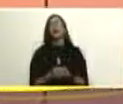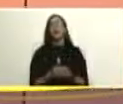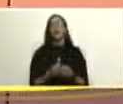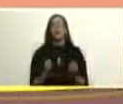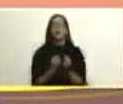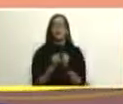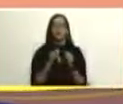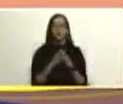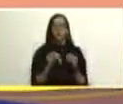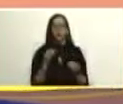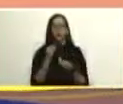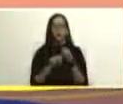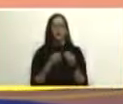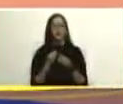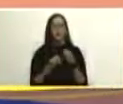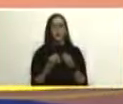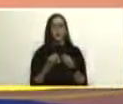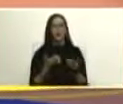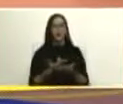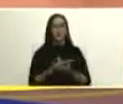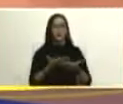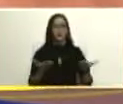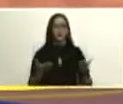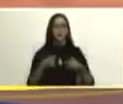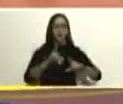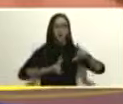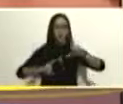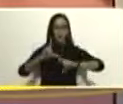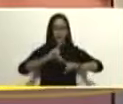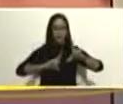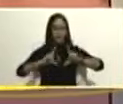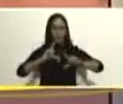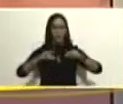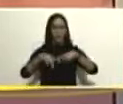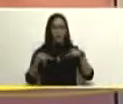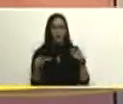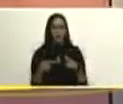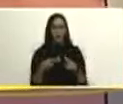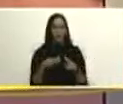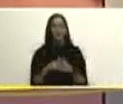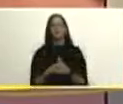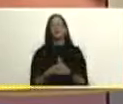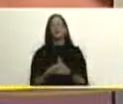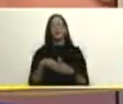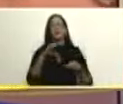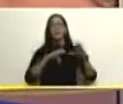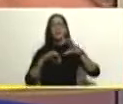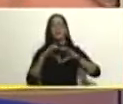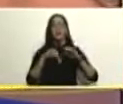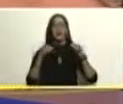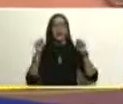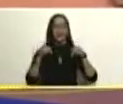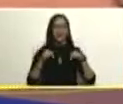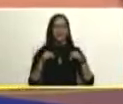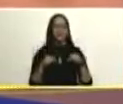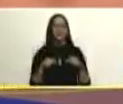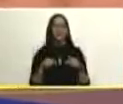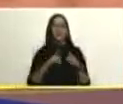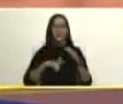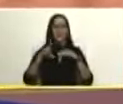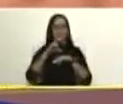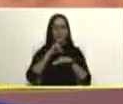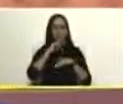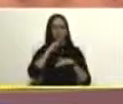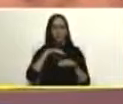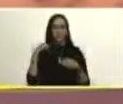con todo lo que ha sido esta dotación, la dotación de los laboratorios para las áreas de biología, este liceo que históricamente